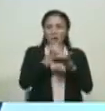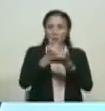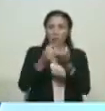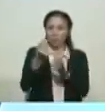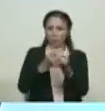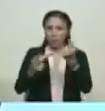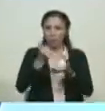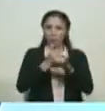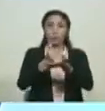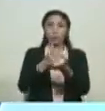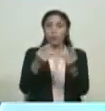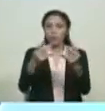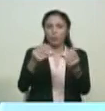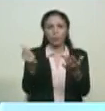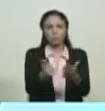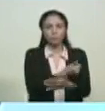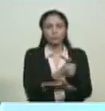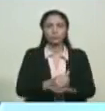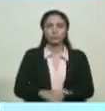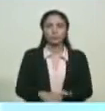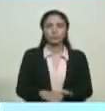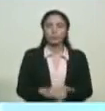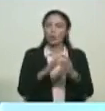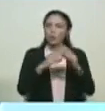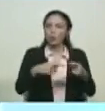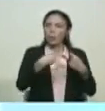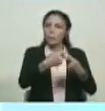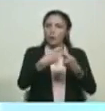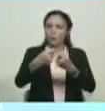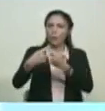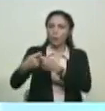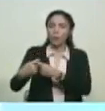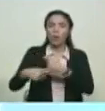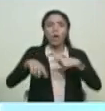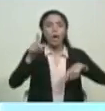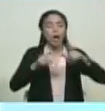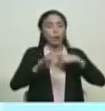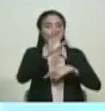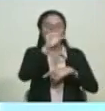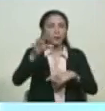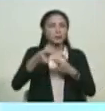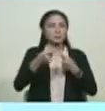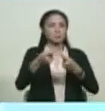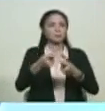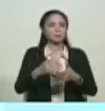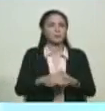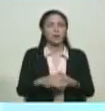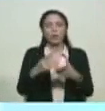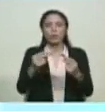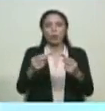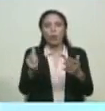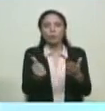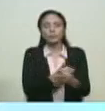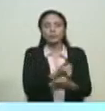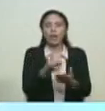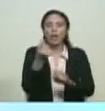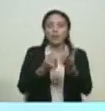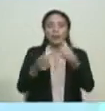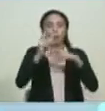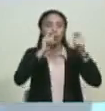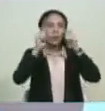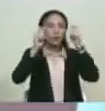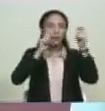económicas, las posibilidades de financiamiento. A algunos países los ha amenazado con quitarle los flujos de